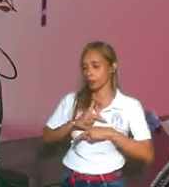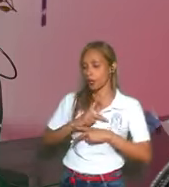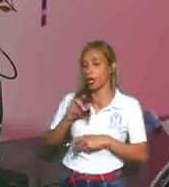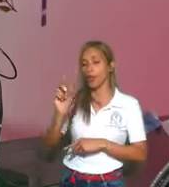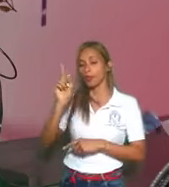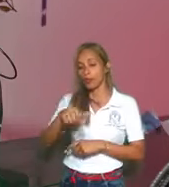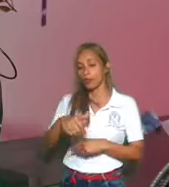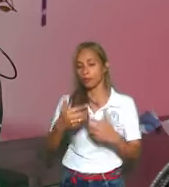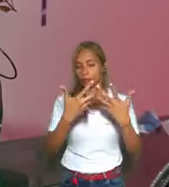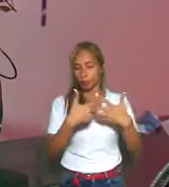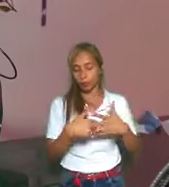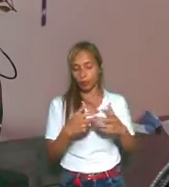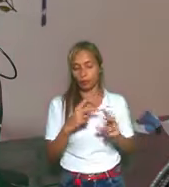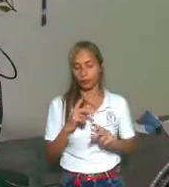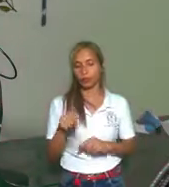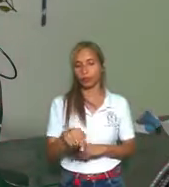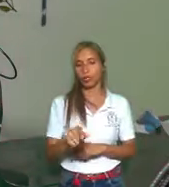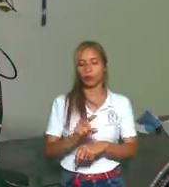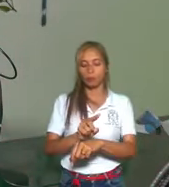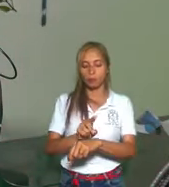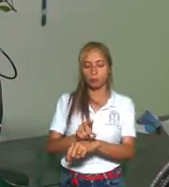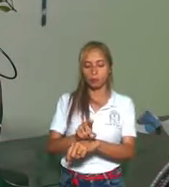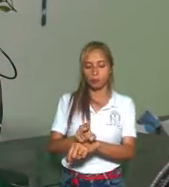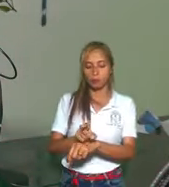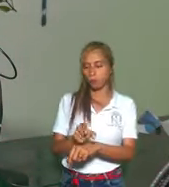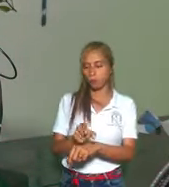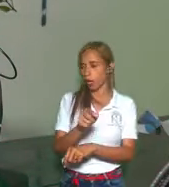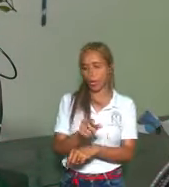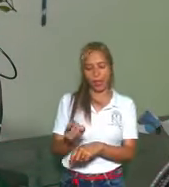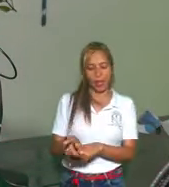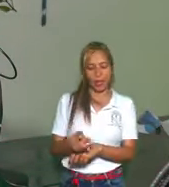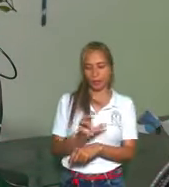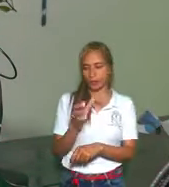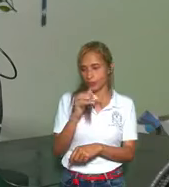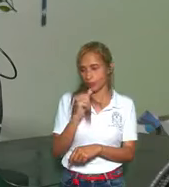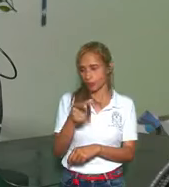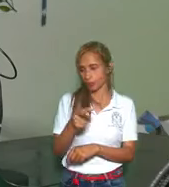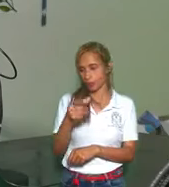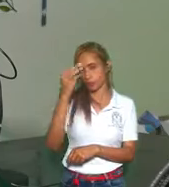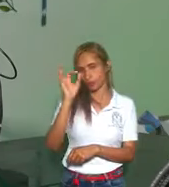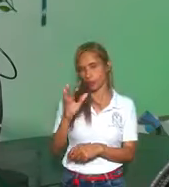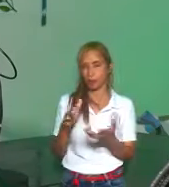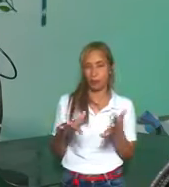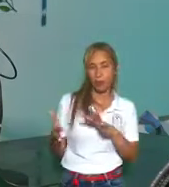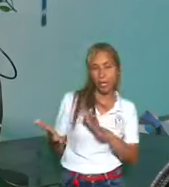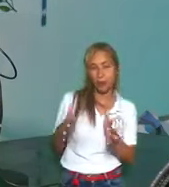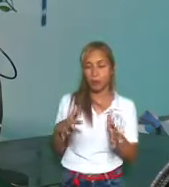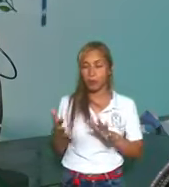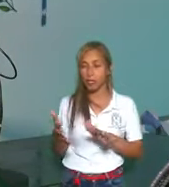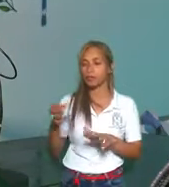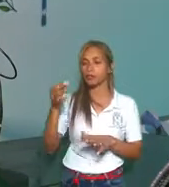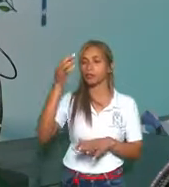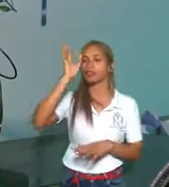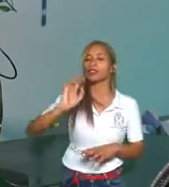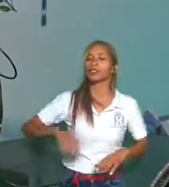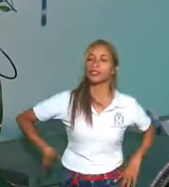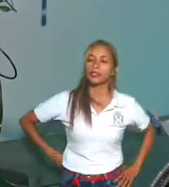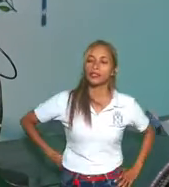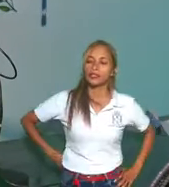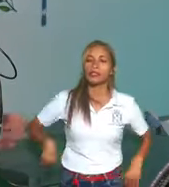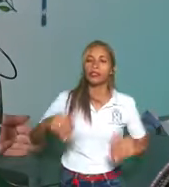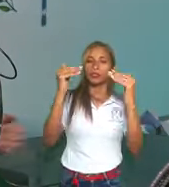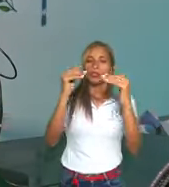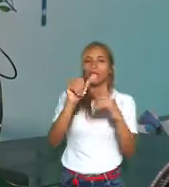frenado, es decir, su medidor no le está registrando un consumo, le vamos a cobrar un promedio. y si su promedio es de 10 metros, pero